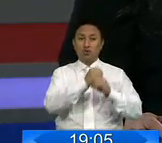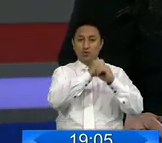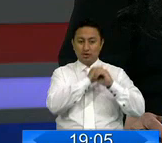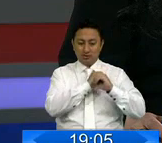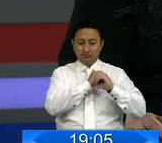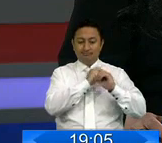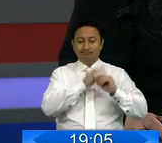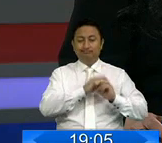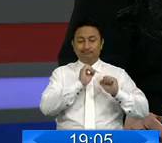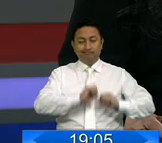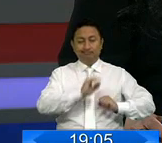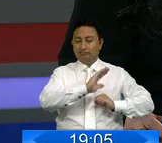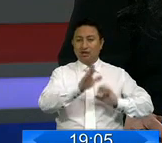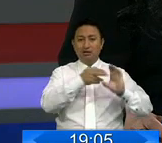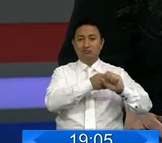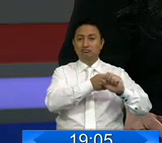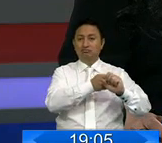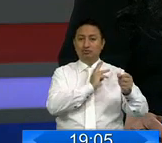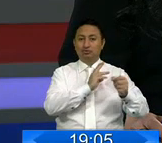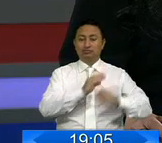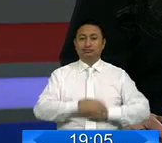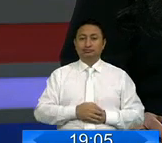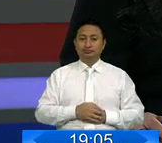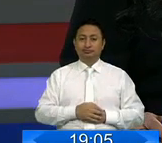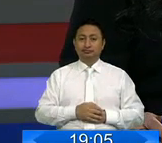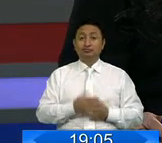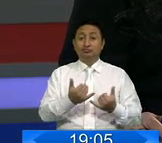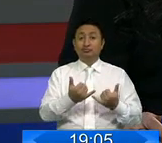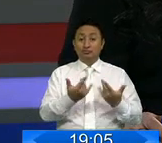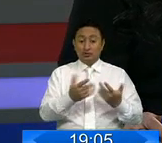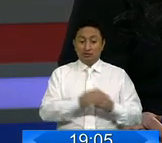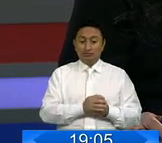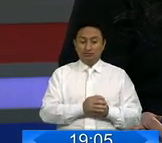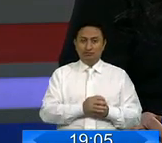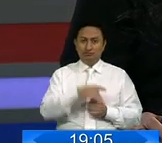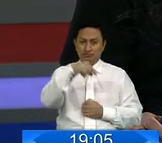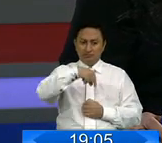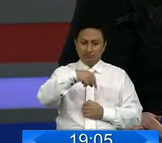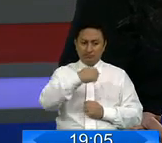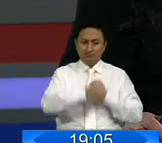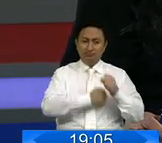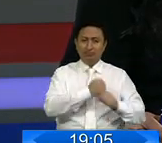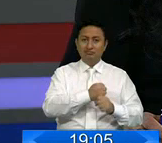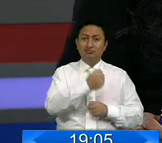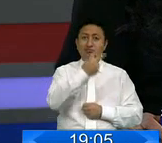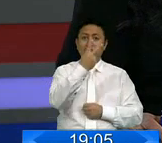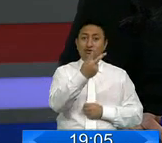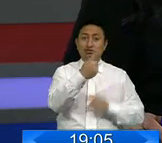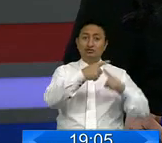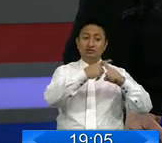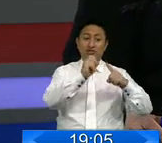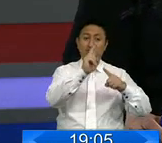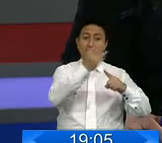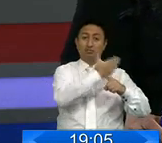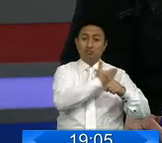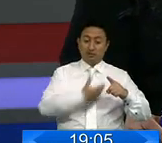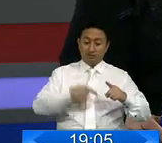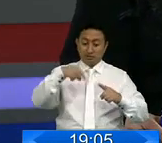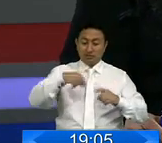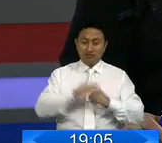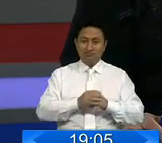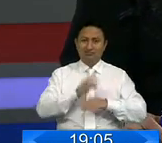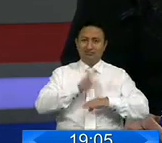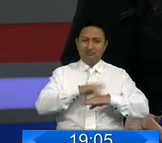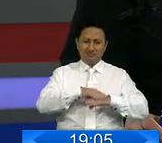Alejandra Vicuña, a presentar su renuncia al cargo. Con esto ya suman dos ex vicemandatarios del actual régimen que salen por